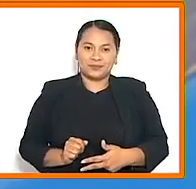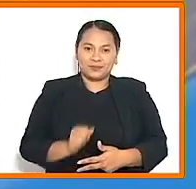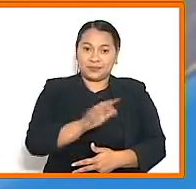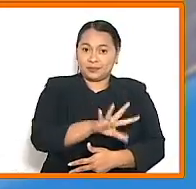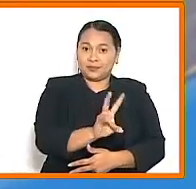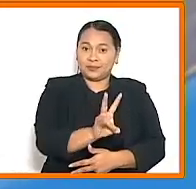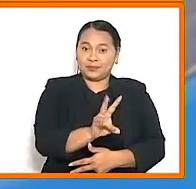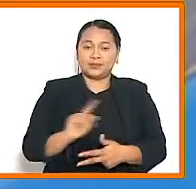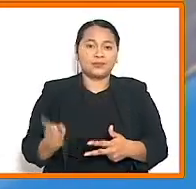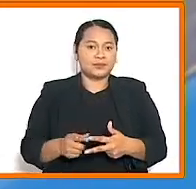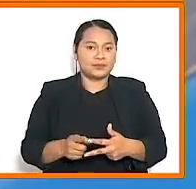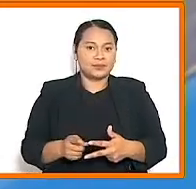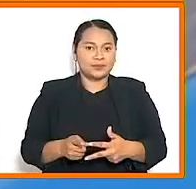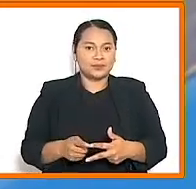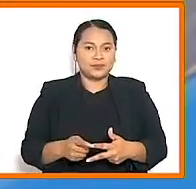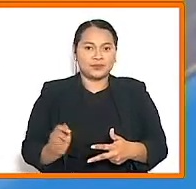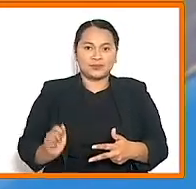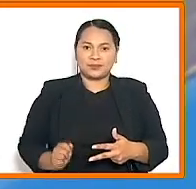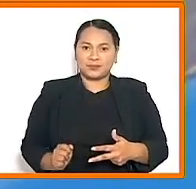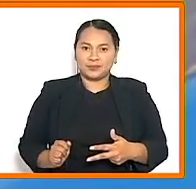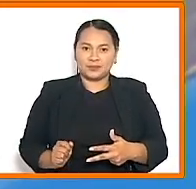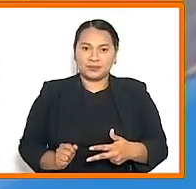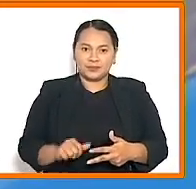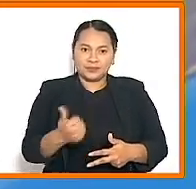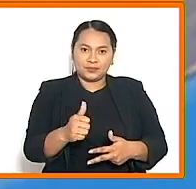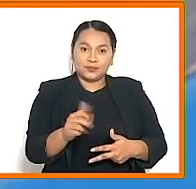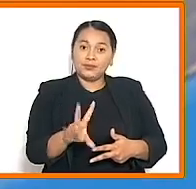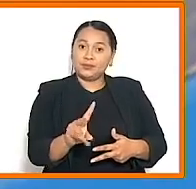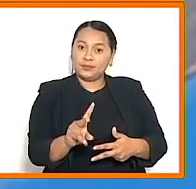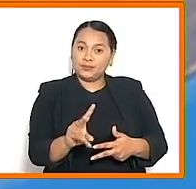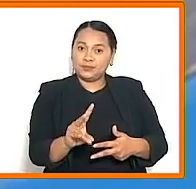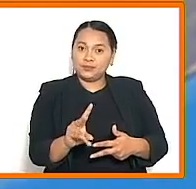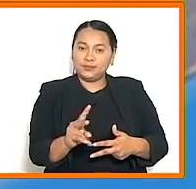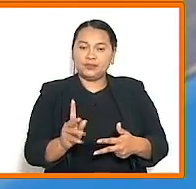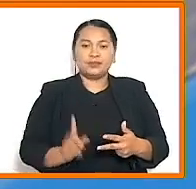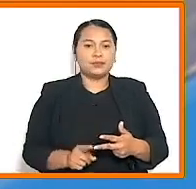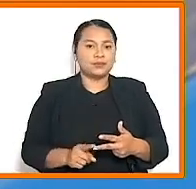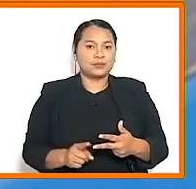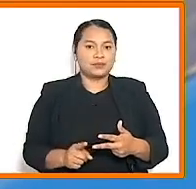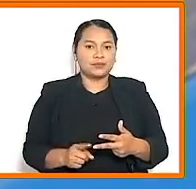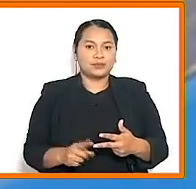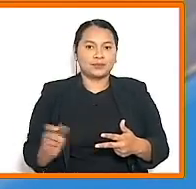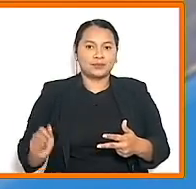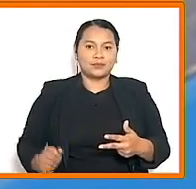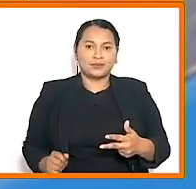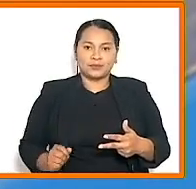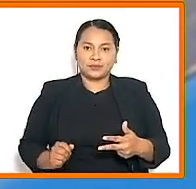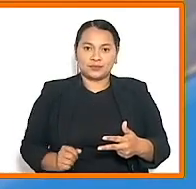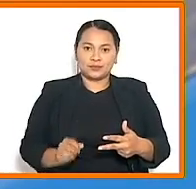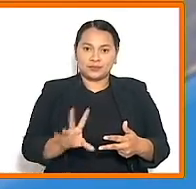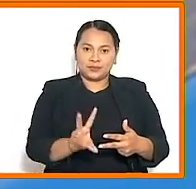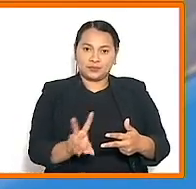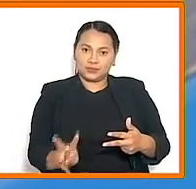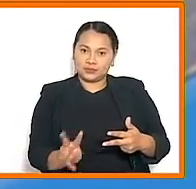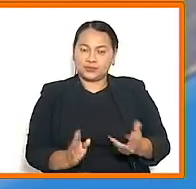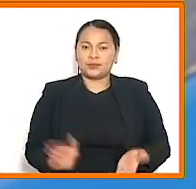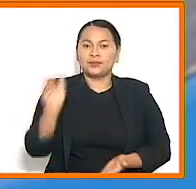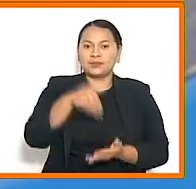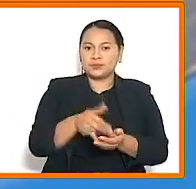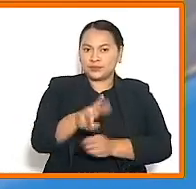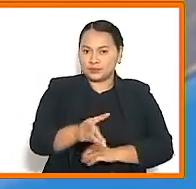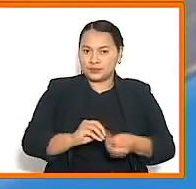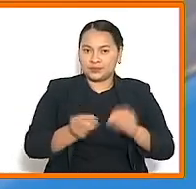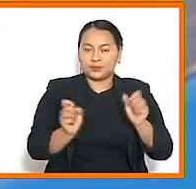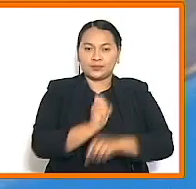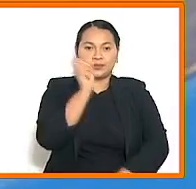57, segundo número afortunado. El 17, tercer y decisivo número ganador... 72. Los números favorecidos